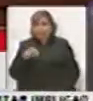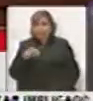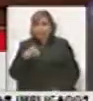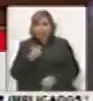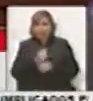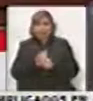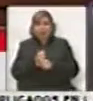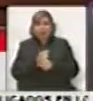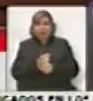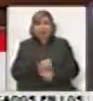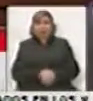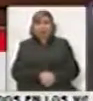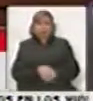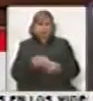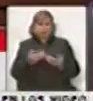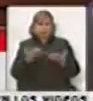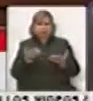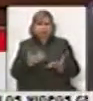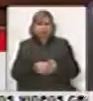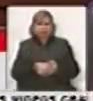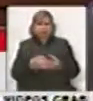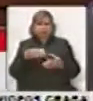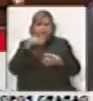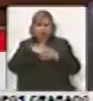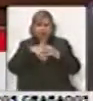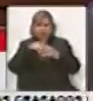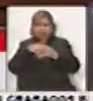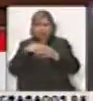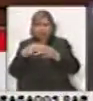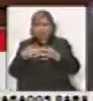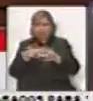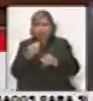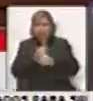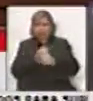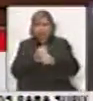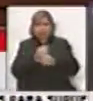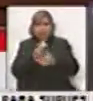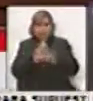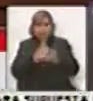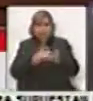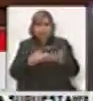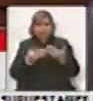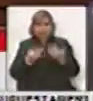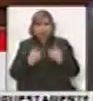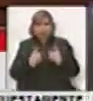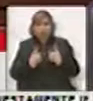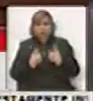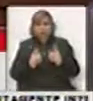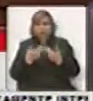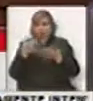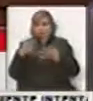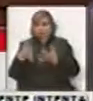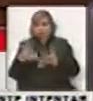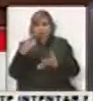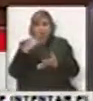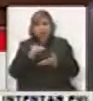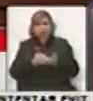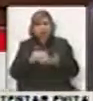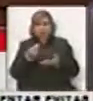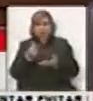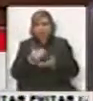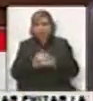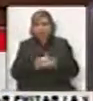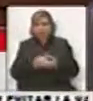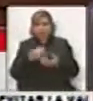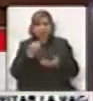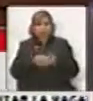café, por ejemplo, entregan bolsas de café o entregan parte de lo que ellos tienen como recursos para que se generen fondos,